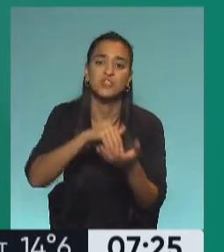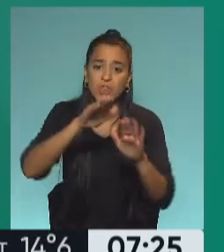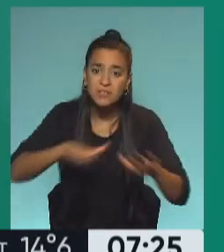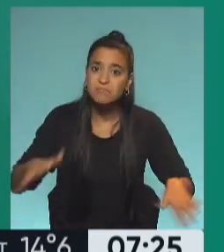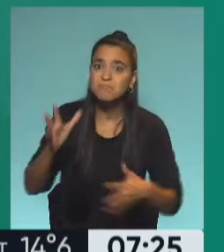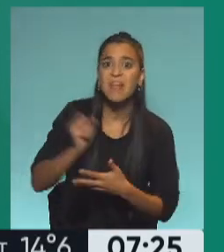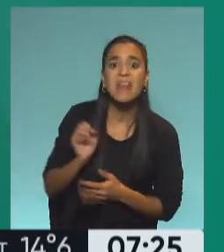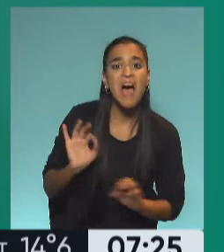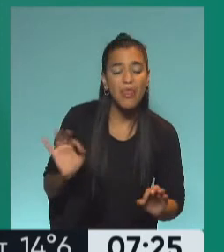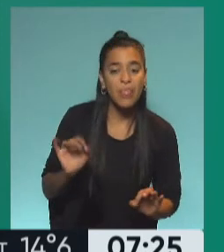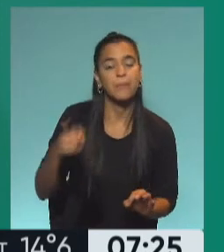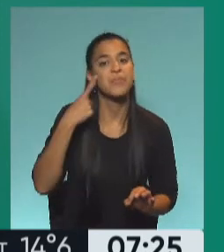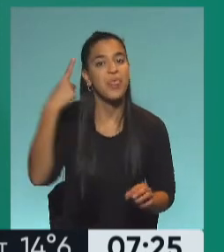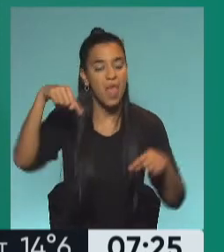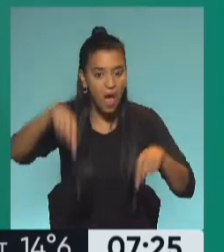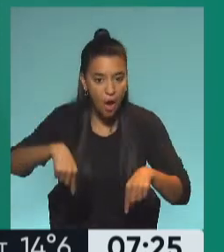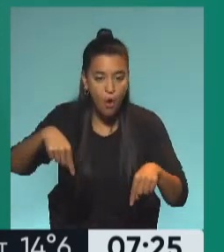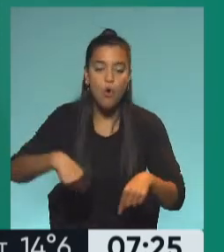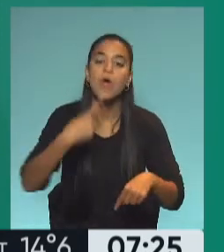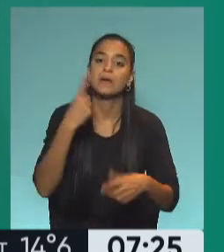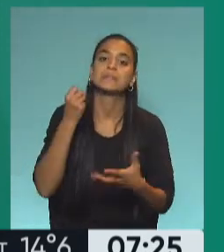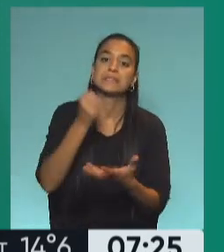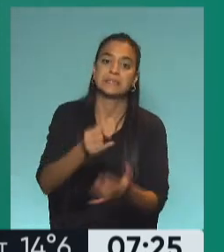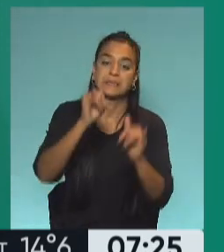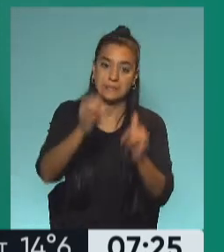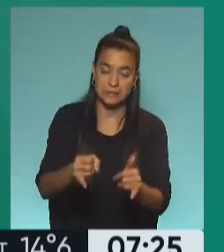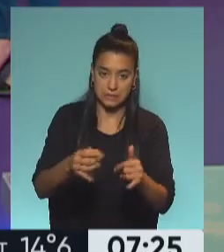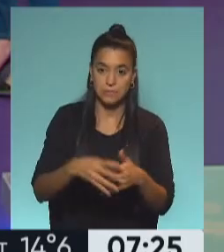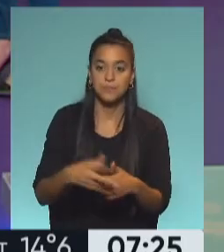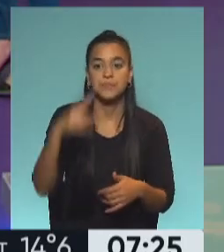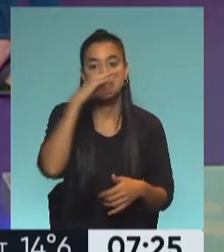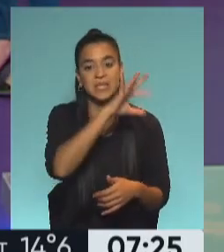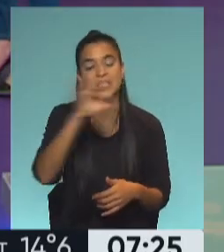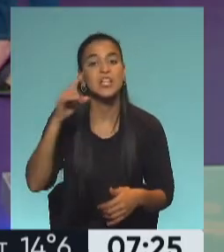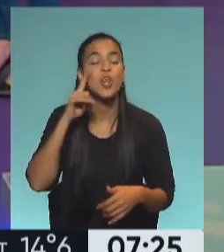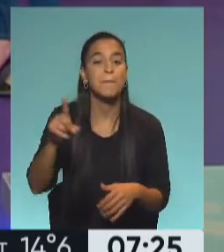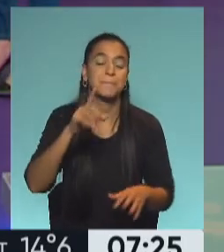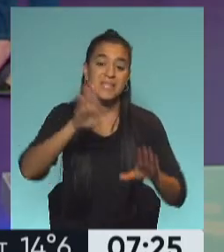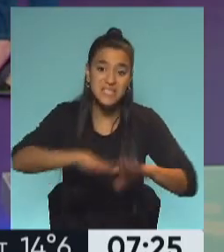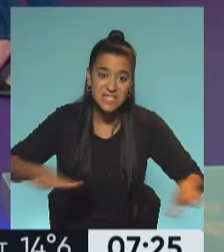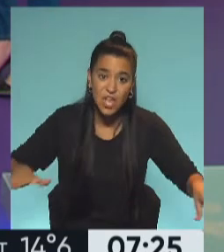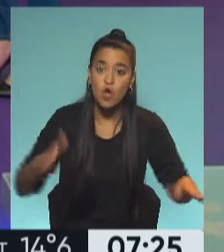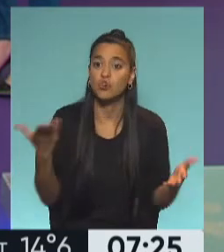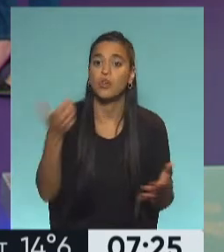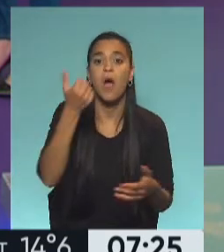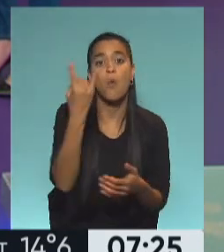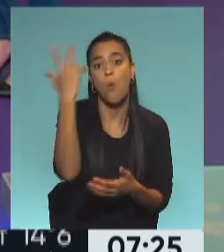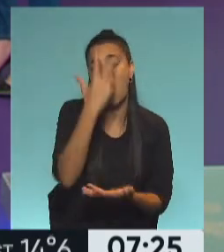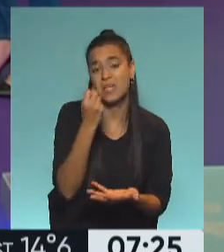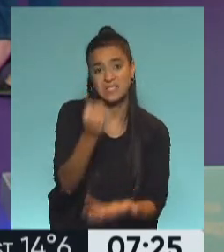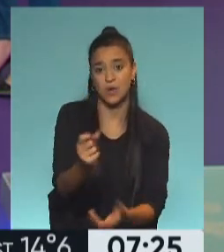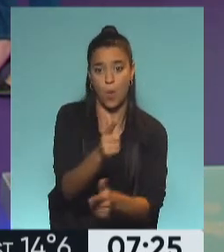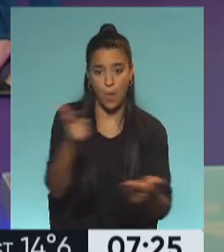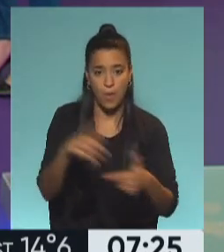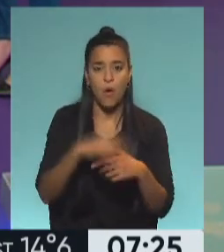no la recibían. La idea ahora es que la reciban 700.000 chicos que estaban fuera de la AUH. Claro, fuera de todo